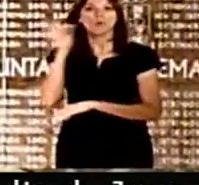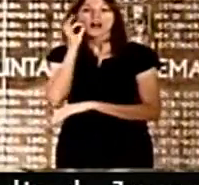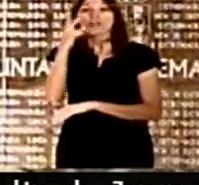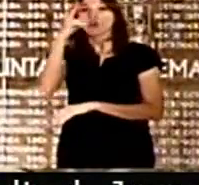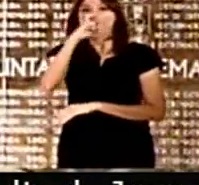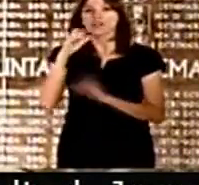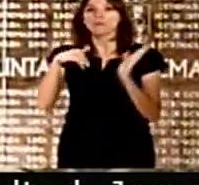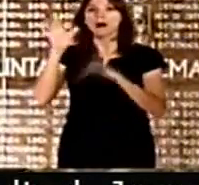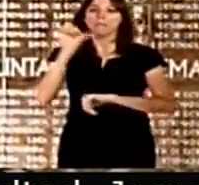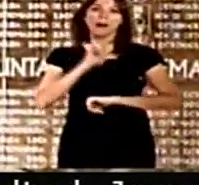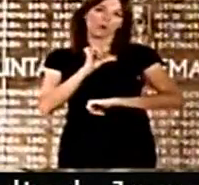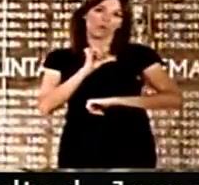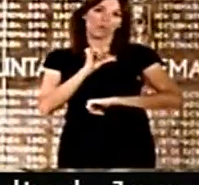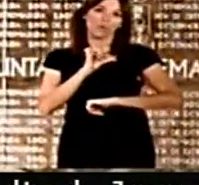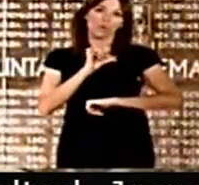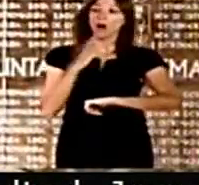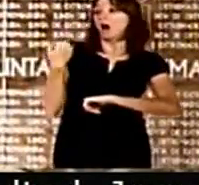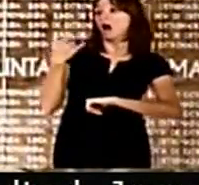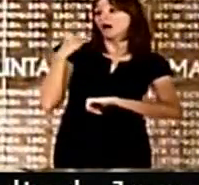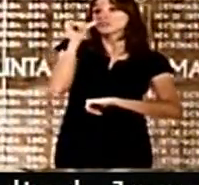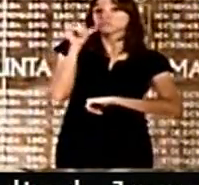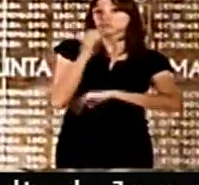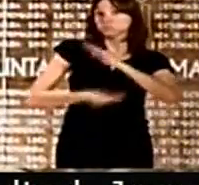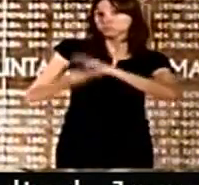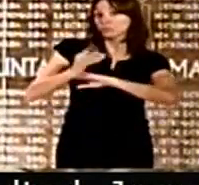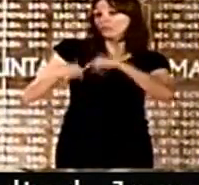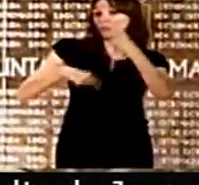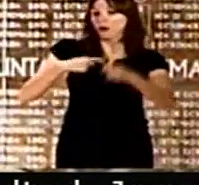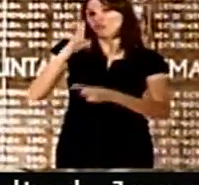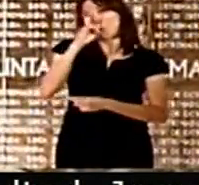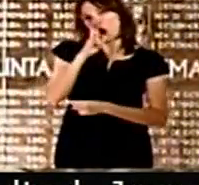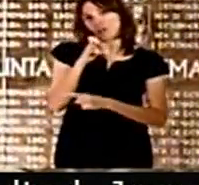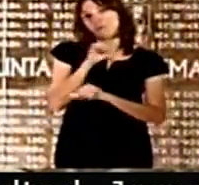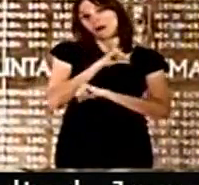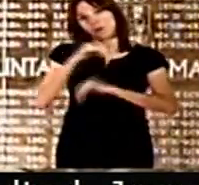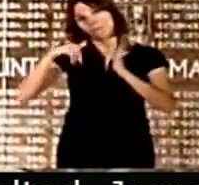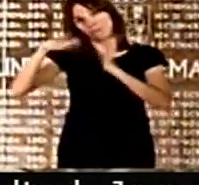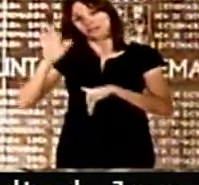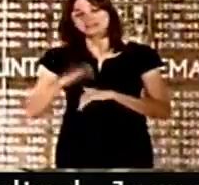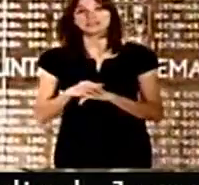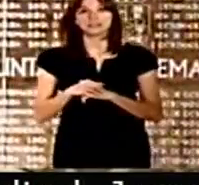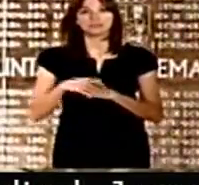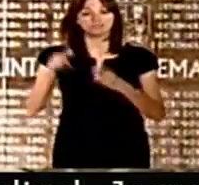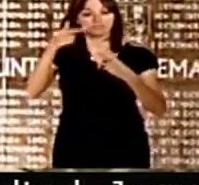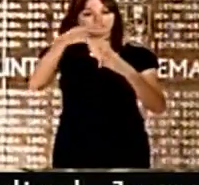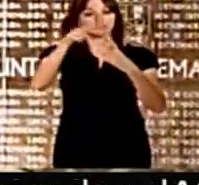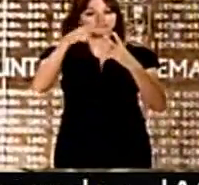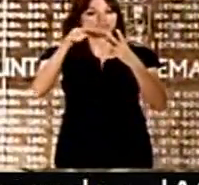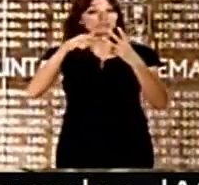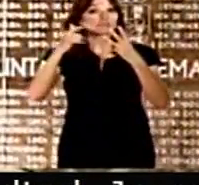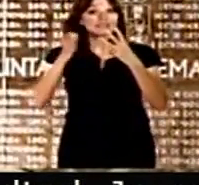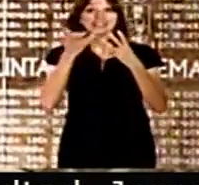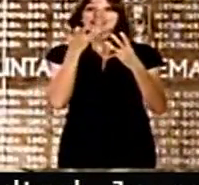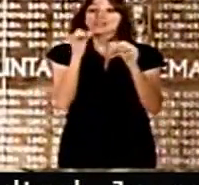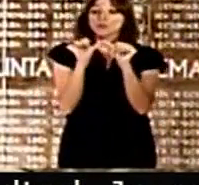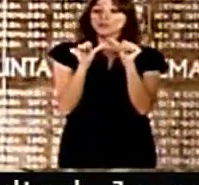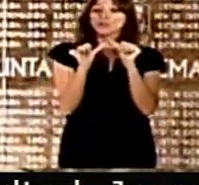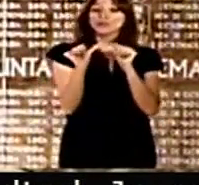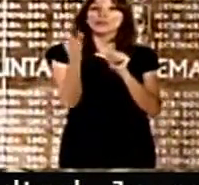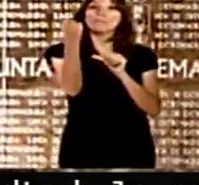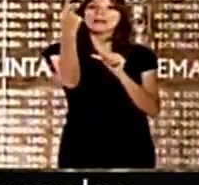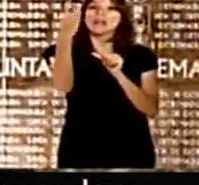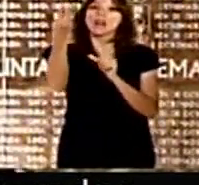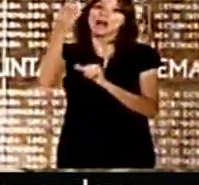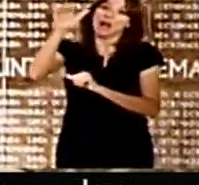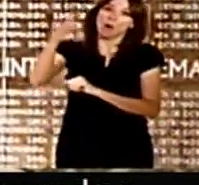meses paradas después de haber sido mamás. Todas estas cuantías se incrementarán 1.000 euros cuando se trate de empresas que tienen